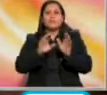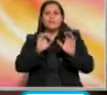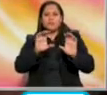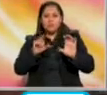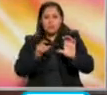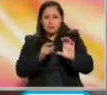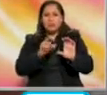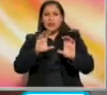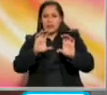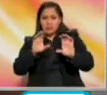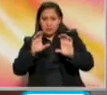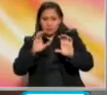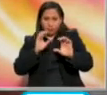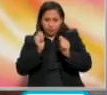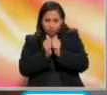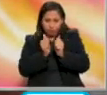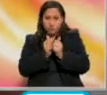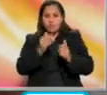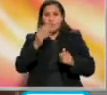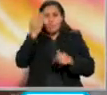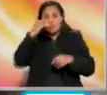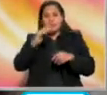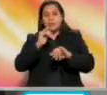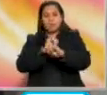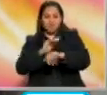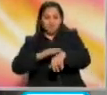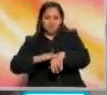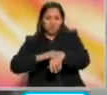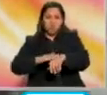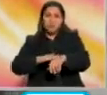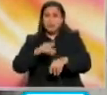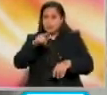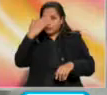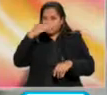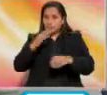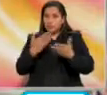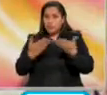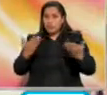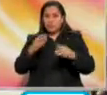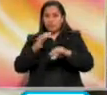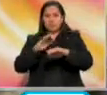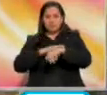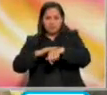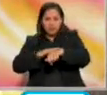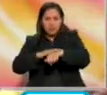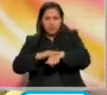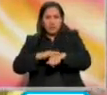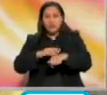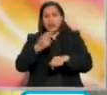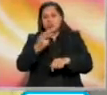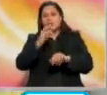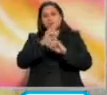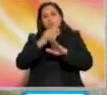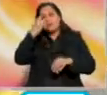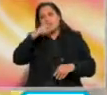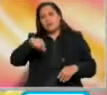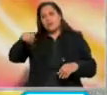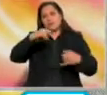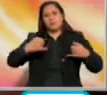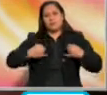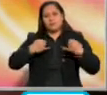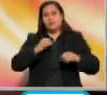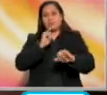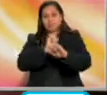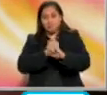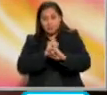ellos tengan esta información, no desde la pornografía, porque también la pornografía hoy es la fuente de información para los chavos. Internet es la fuente de información. ¿Qué Sí.